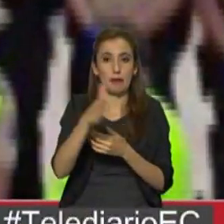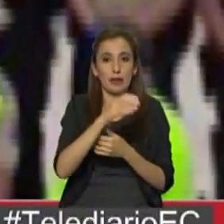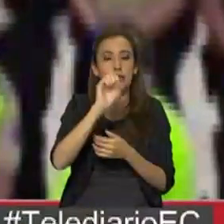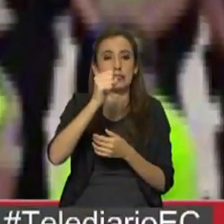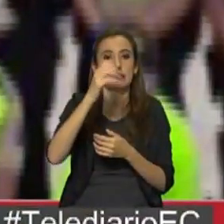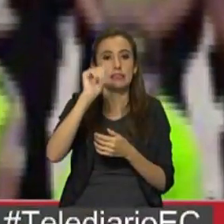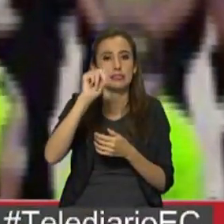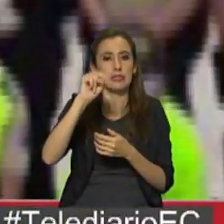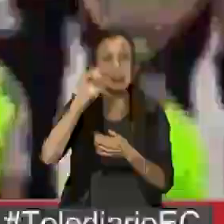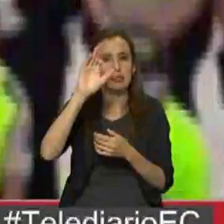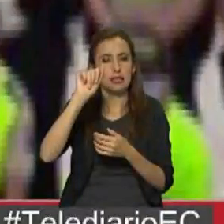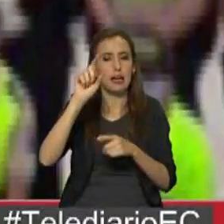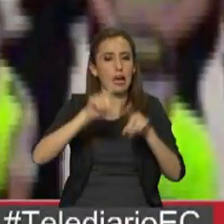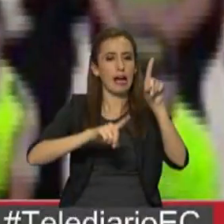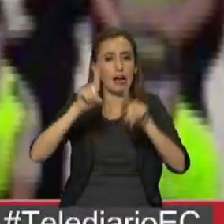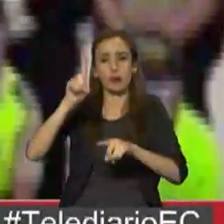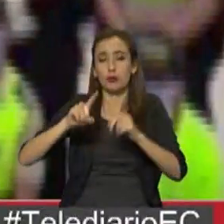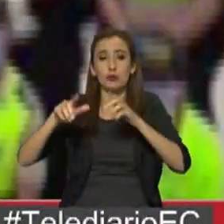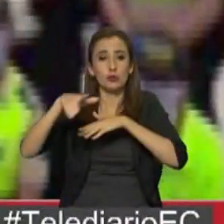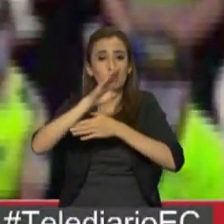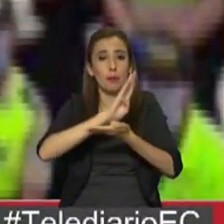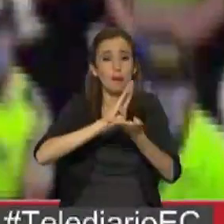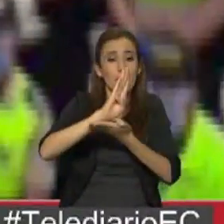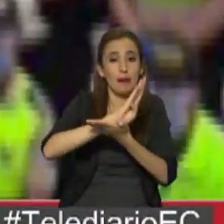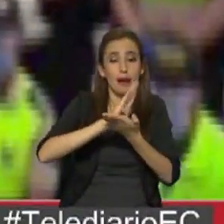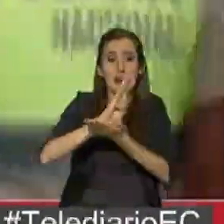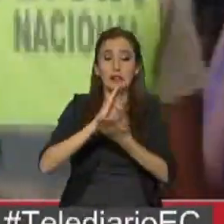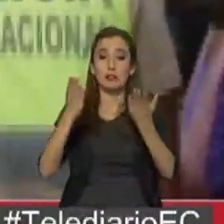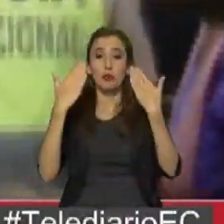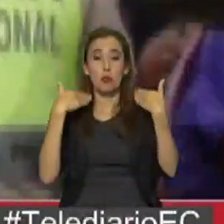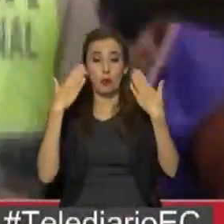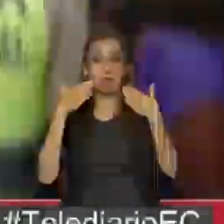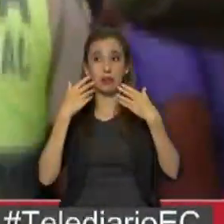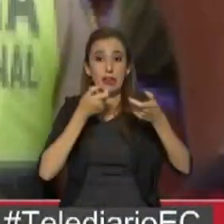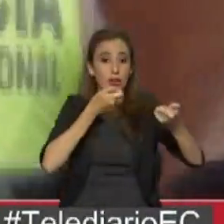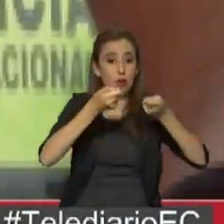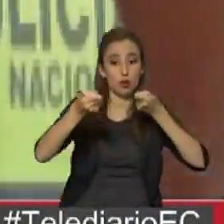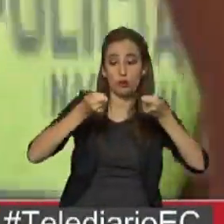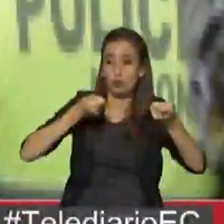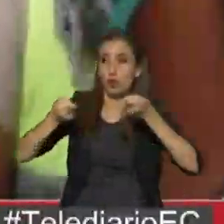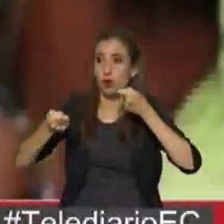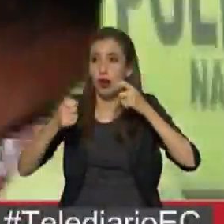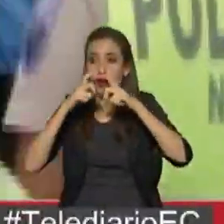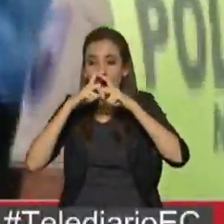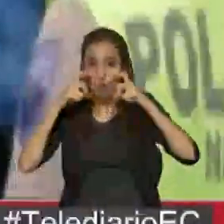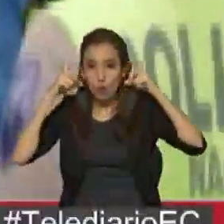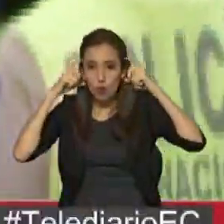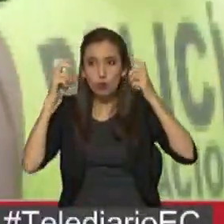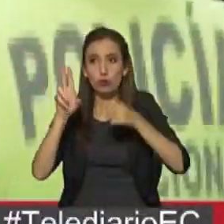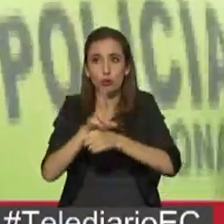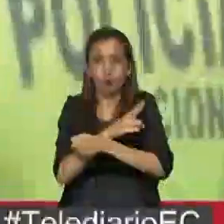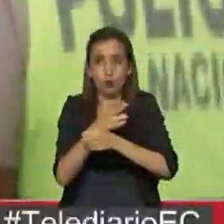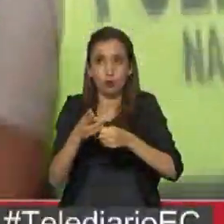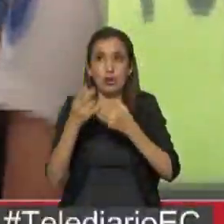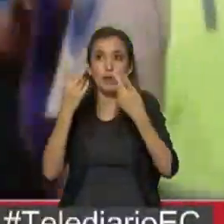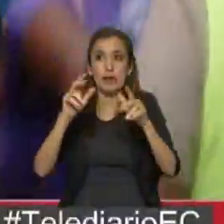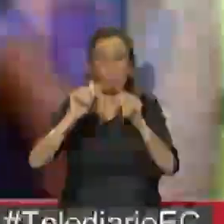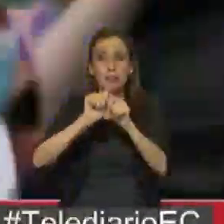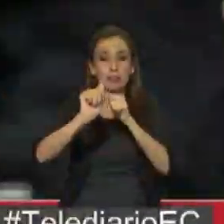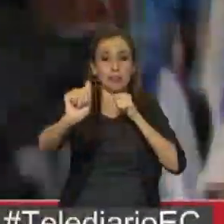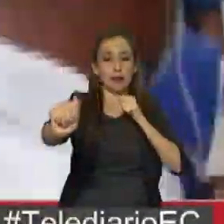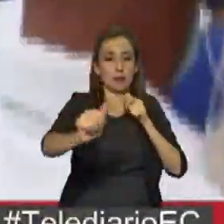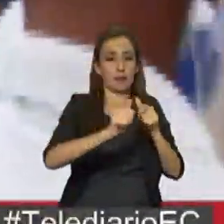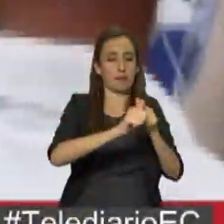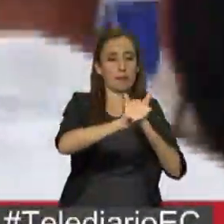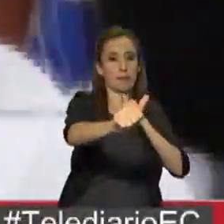colimes donde van a realizar controles para que la ciudadanía use mascarillas mantenga el debido distanciamiento social para